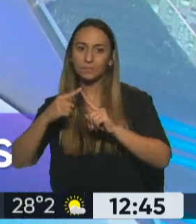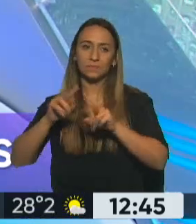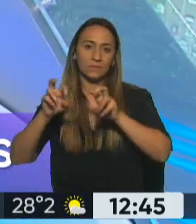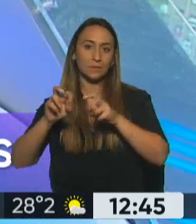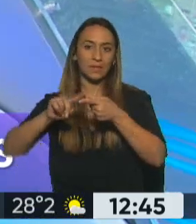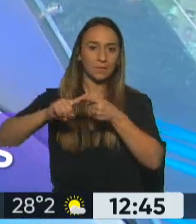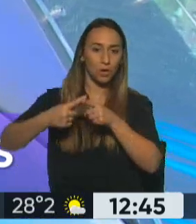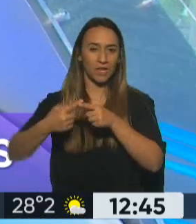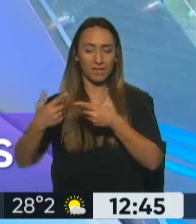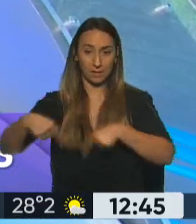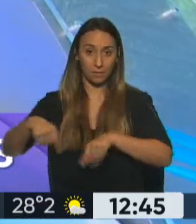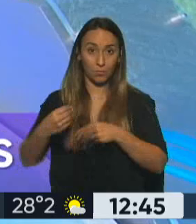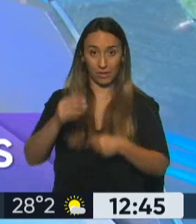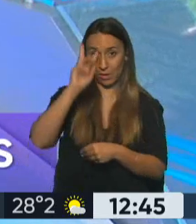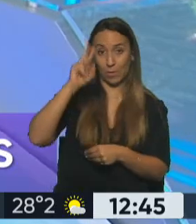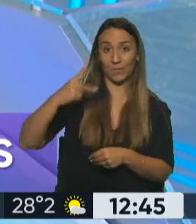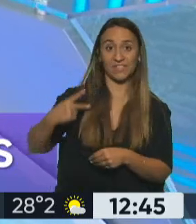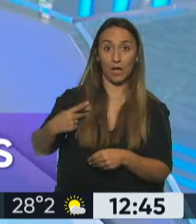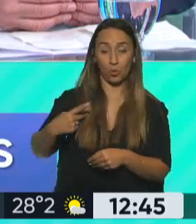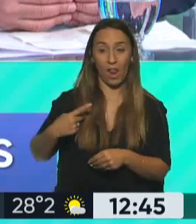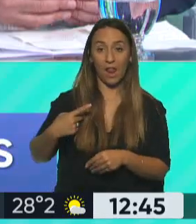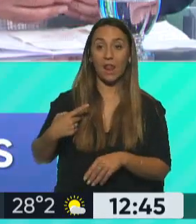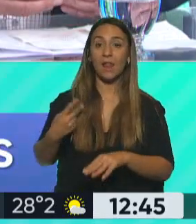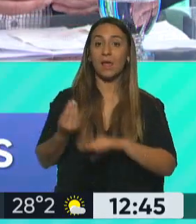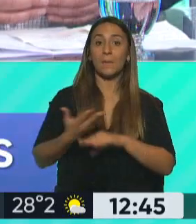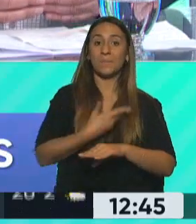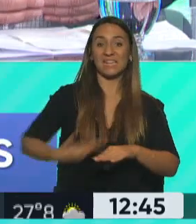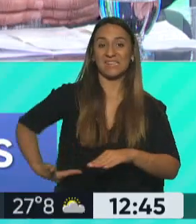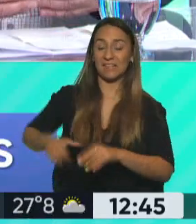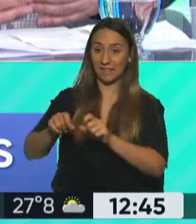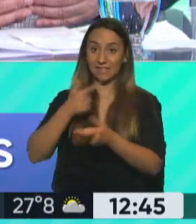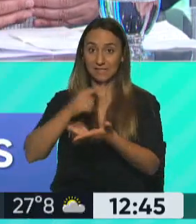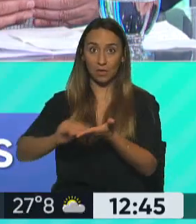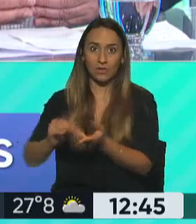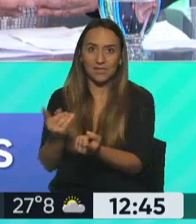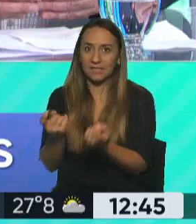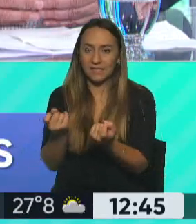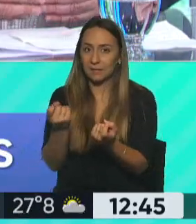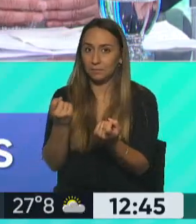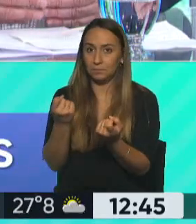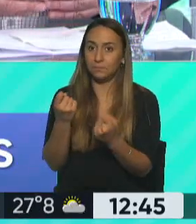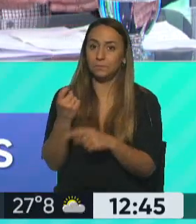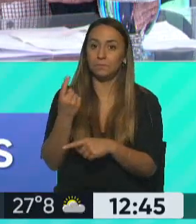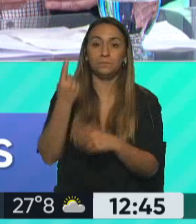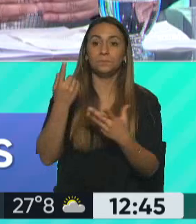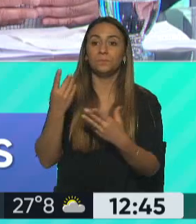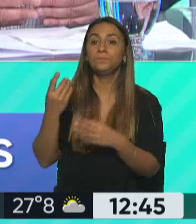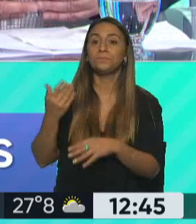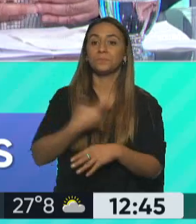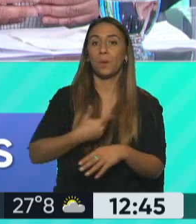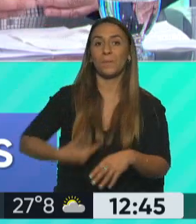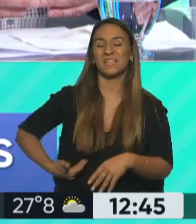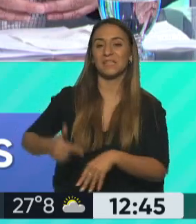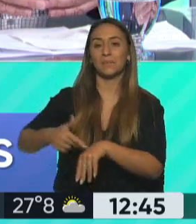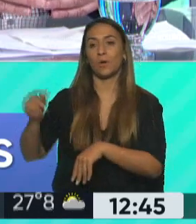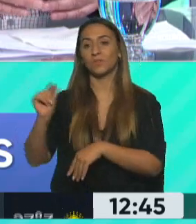Victoria Villarruel, que va a ser la presidenta natural del Senado, va a necesitar un presidente o una presidenta provisional del